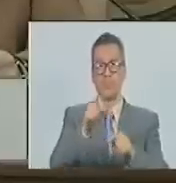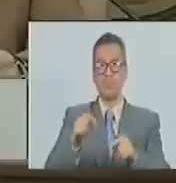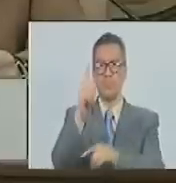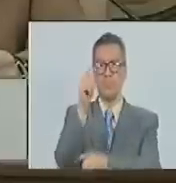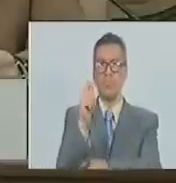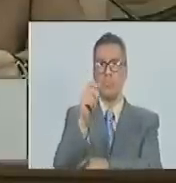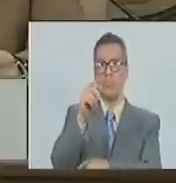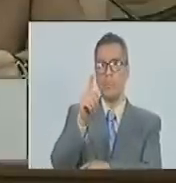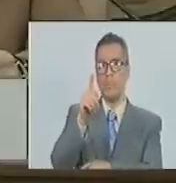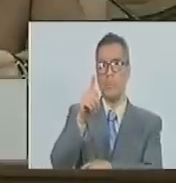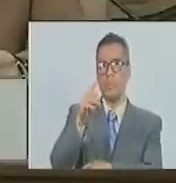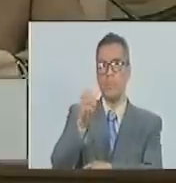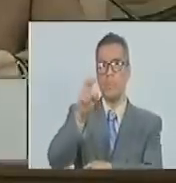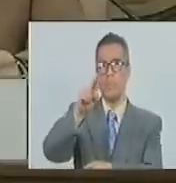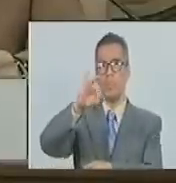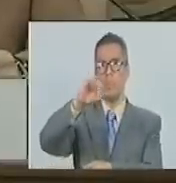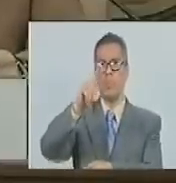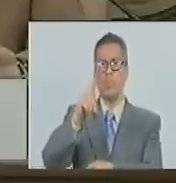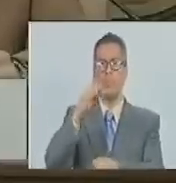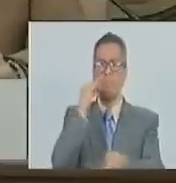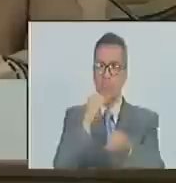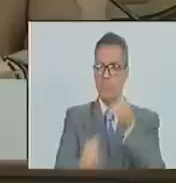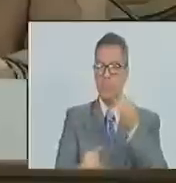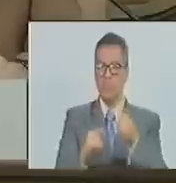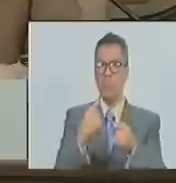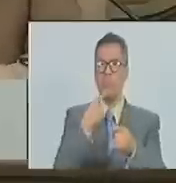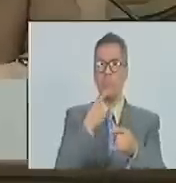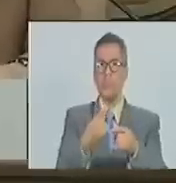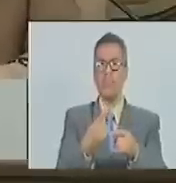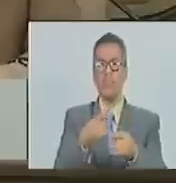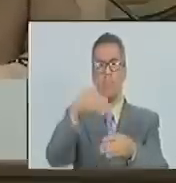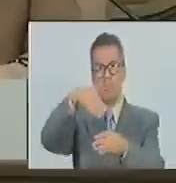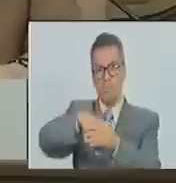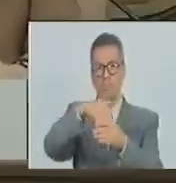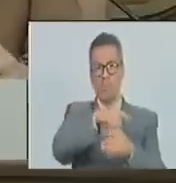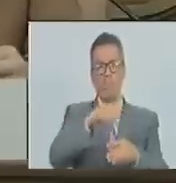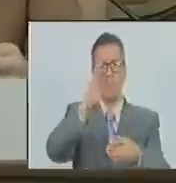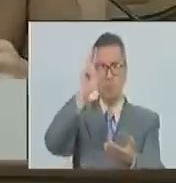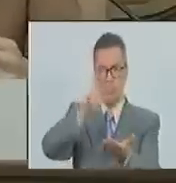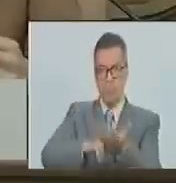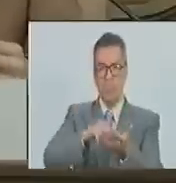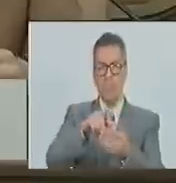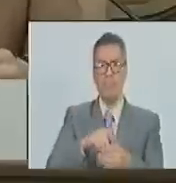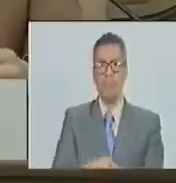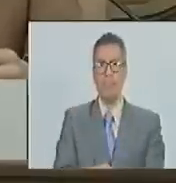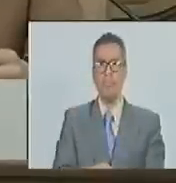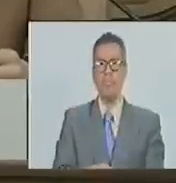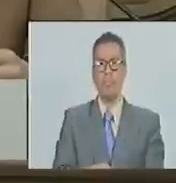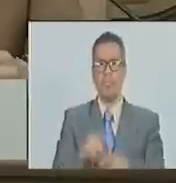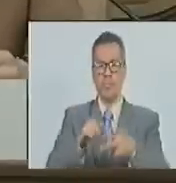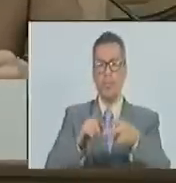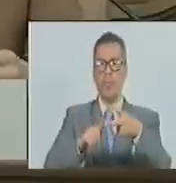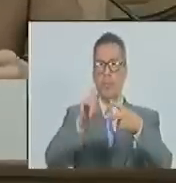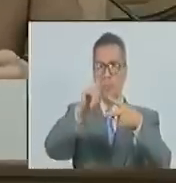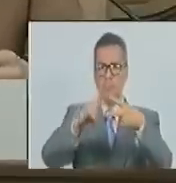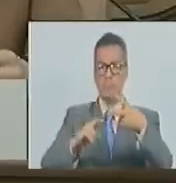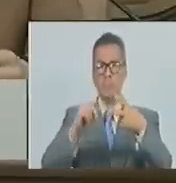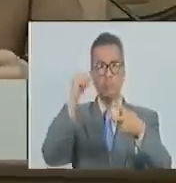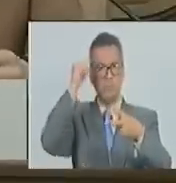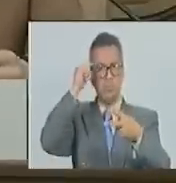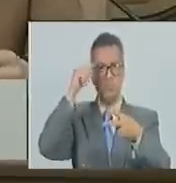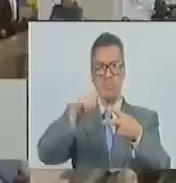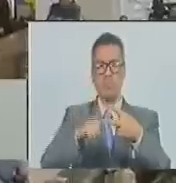diputado Eric Goicochea. Finalizada la intervención y sometido a votación, resultó aprobado. Segundo punto del orden del